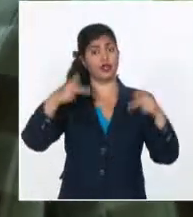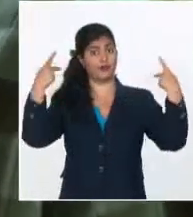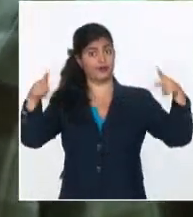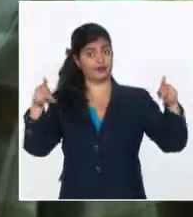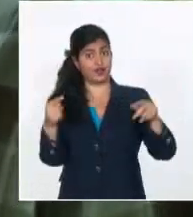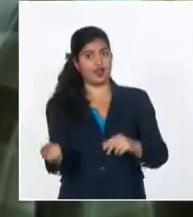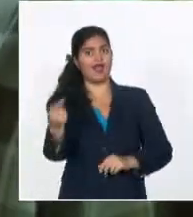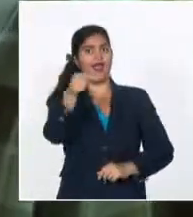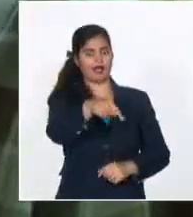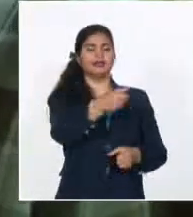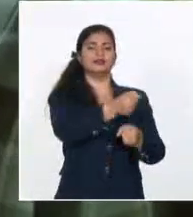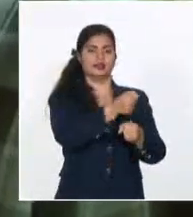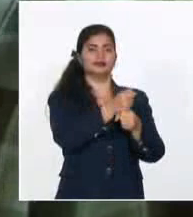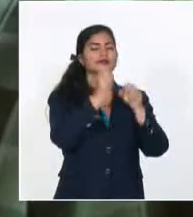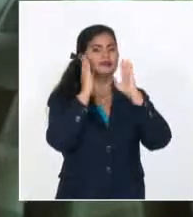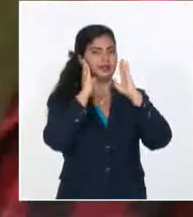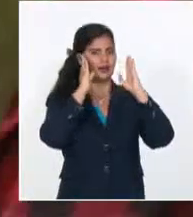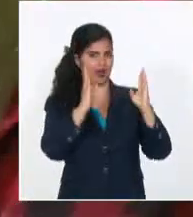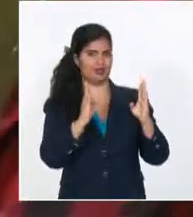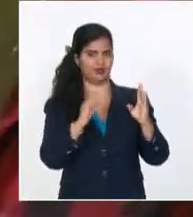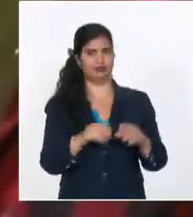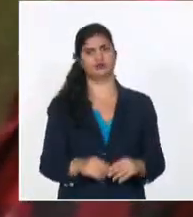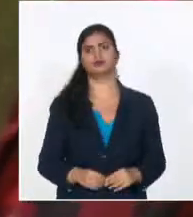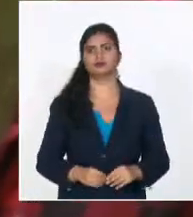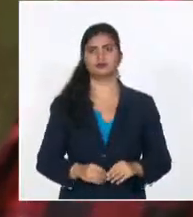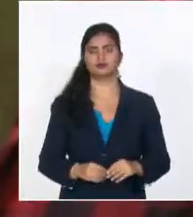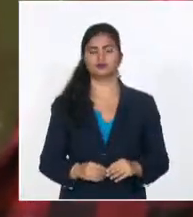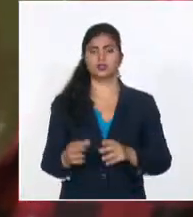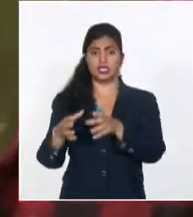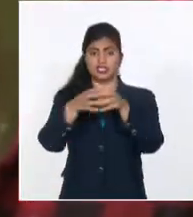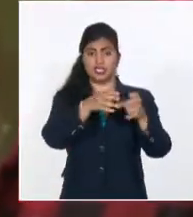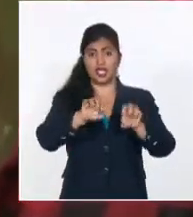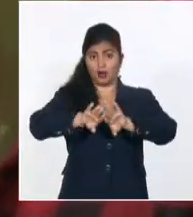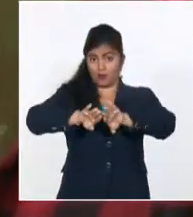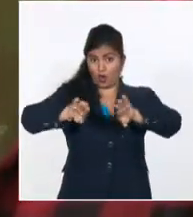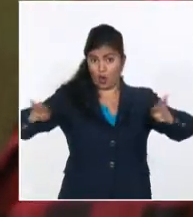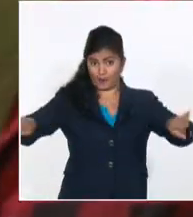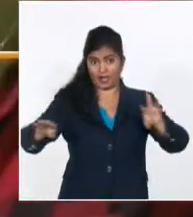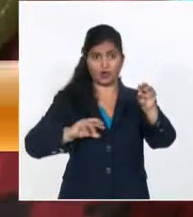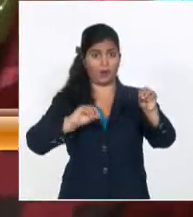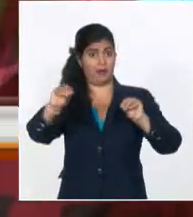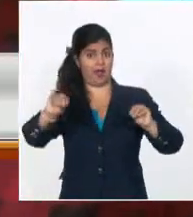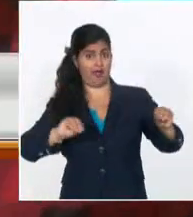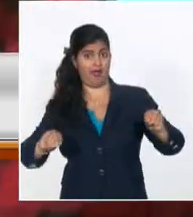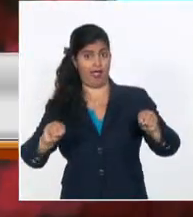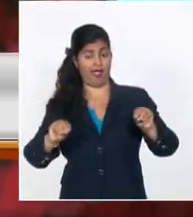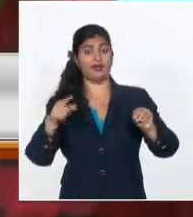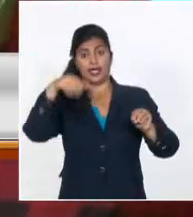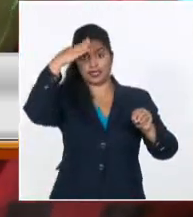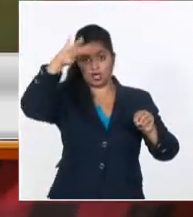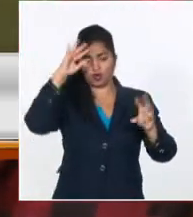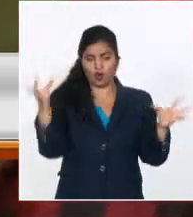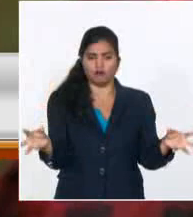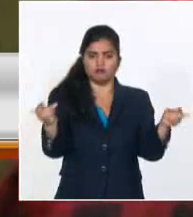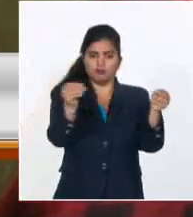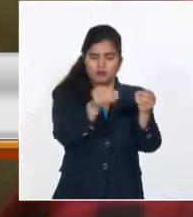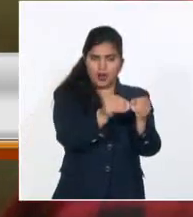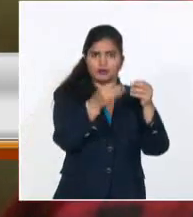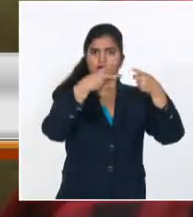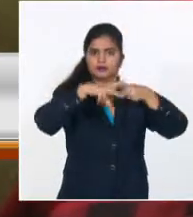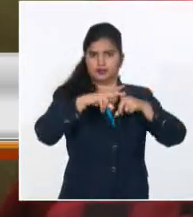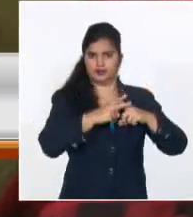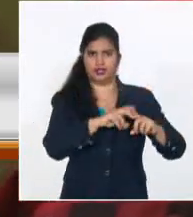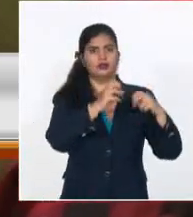vienen desarmados por completo. Esto ha sido un paso de avance para nosotros, ya que debido a los